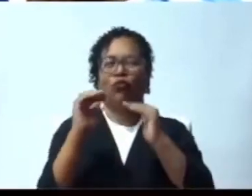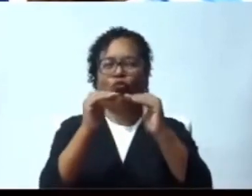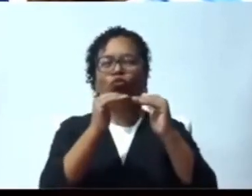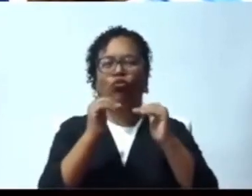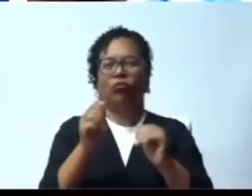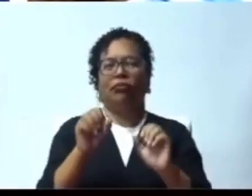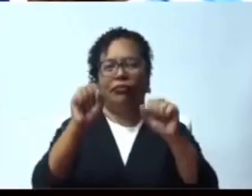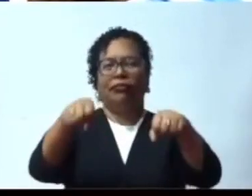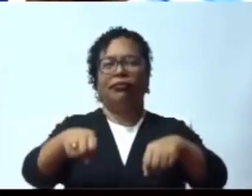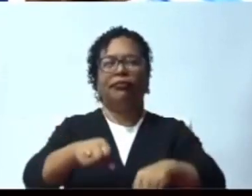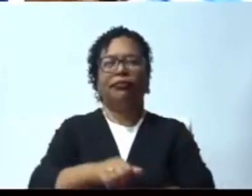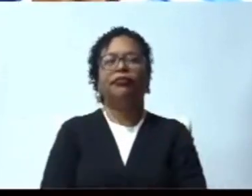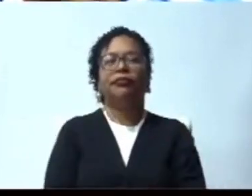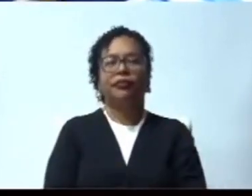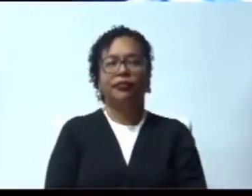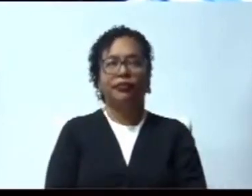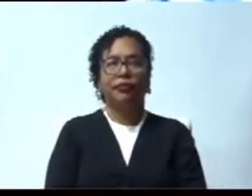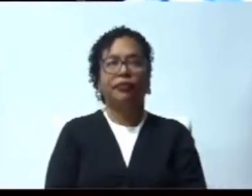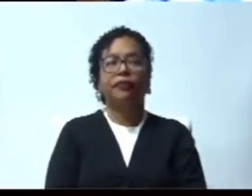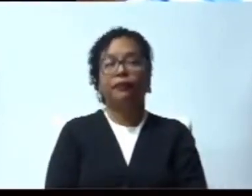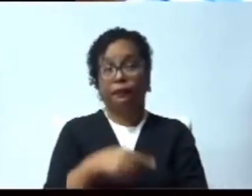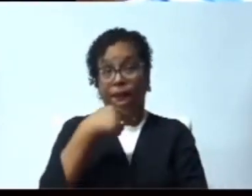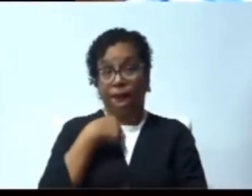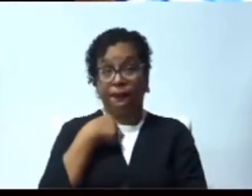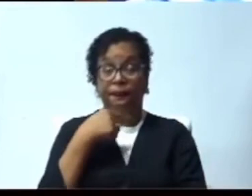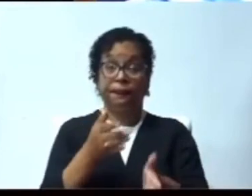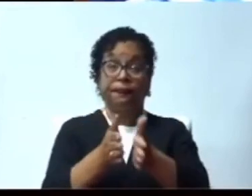estoy solicitando también,